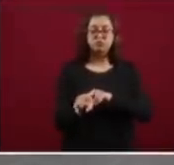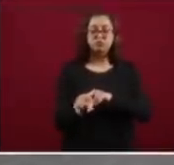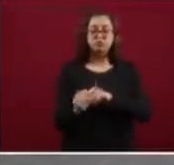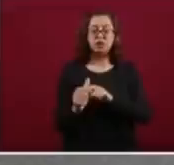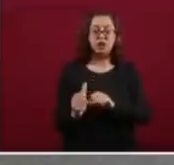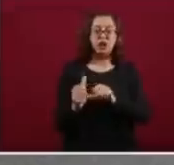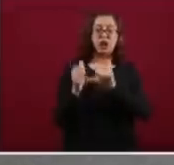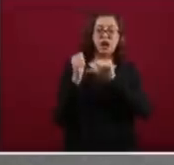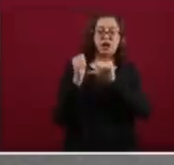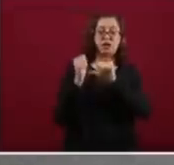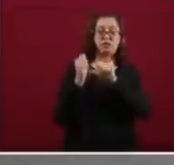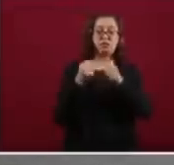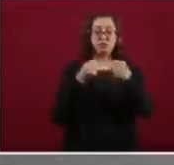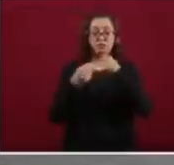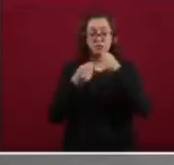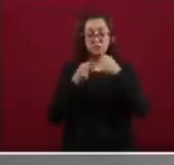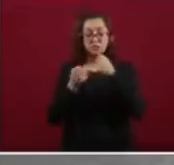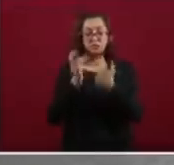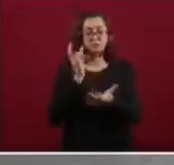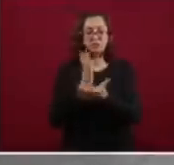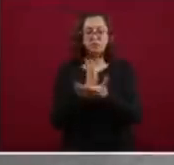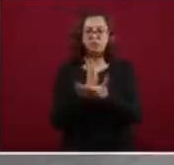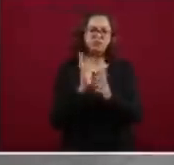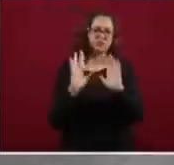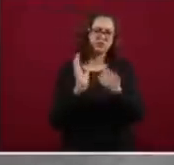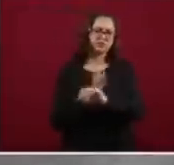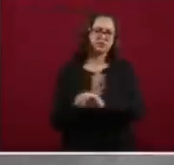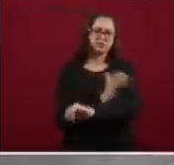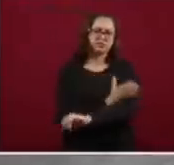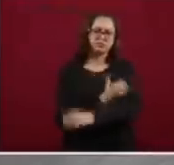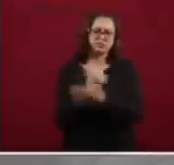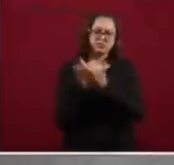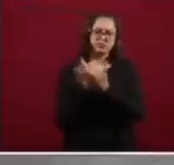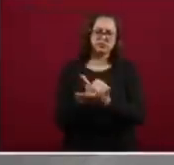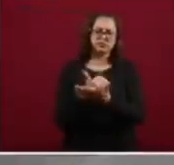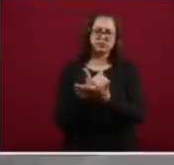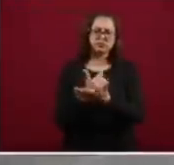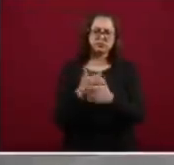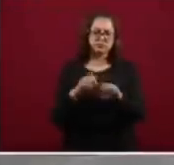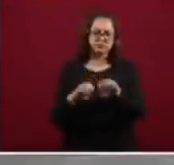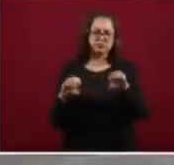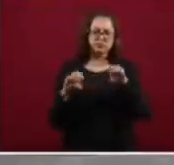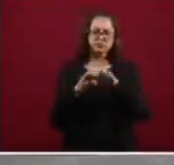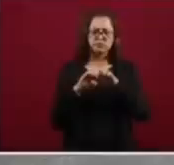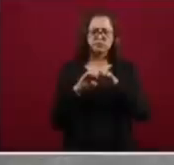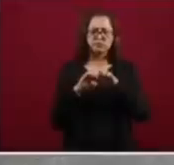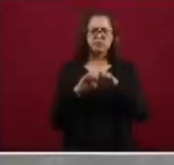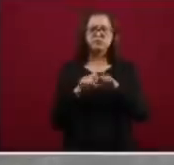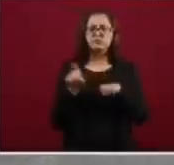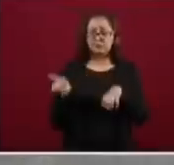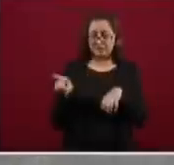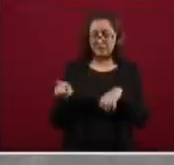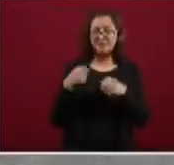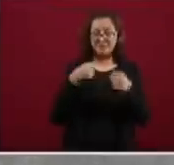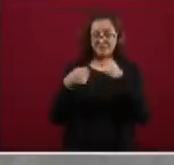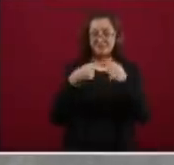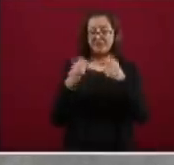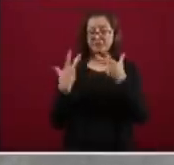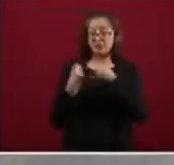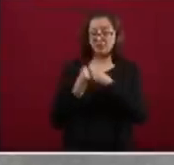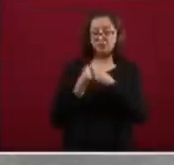no periodistas sino compañeros que ayudan vi que venía el yo